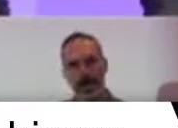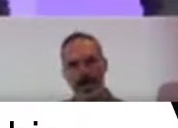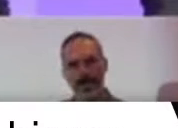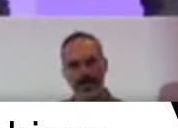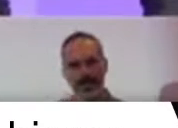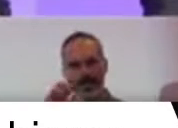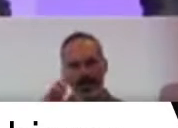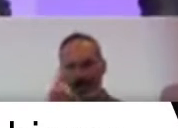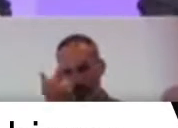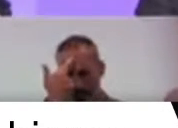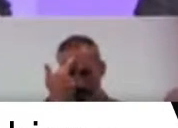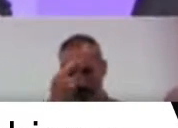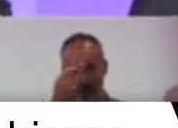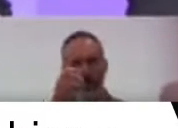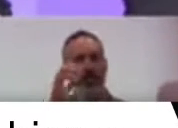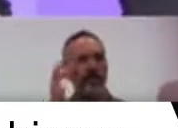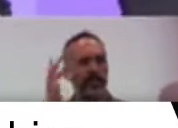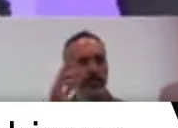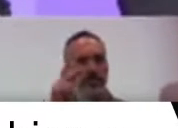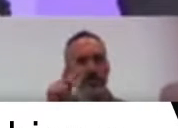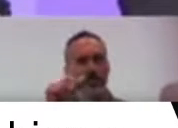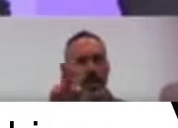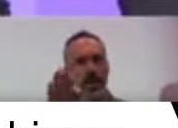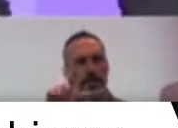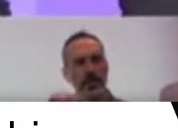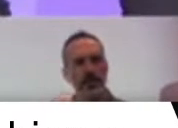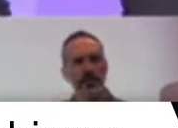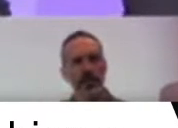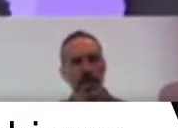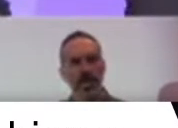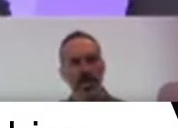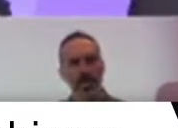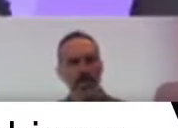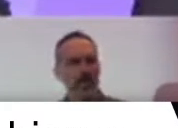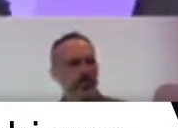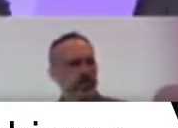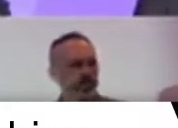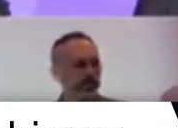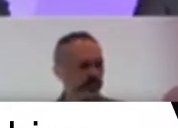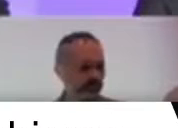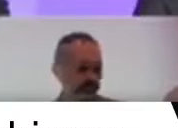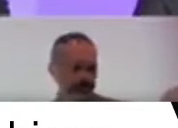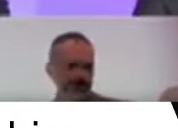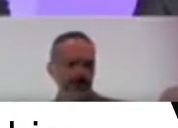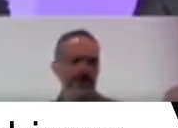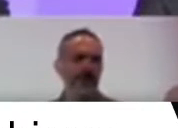Pablo, Xochimilhuacán. Me imaginé lo peor.